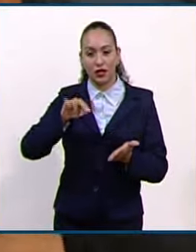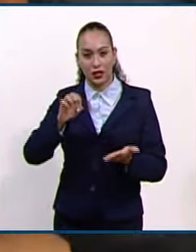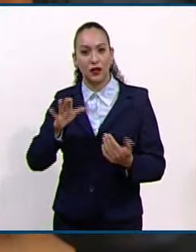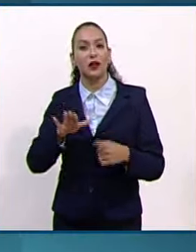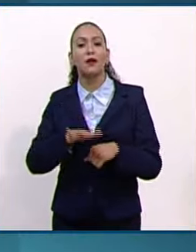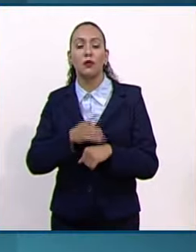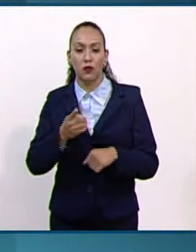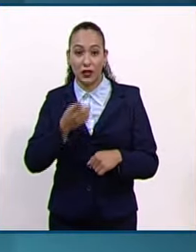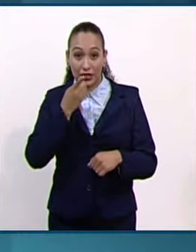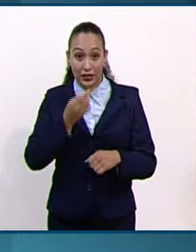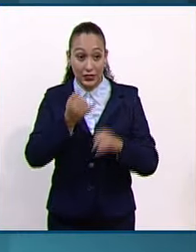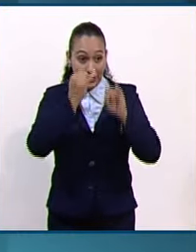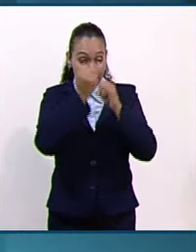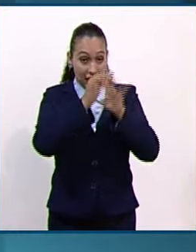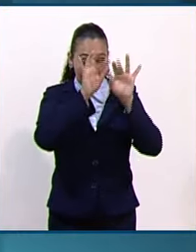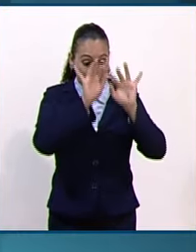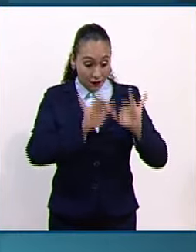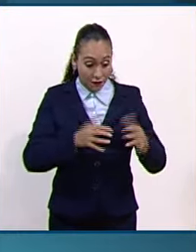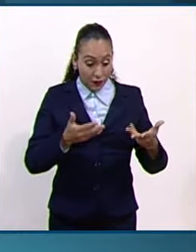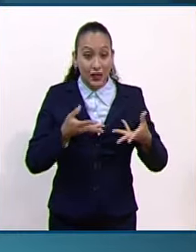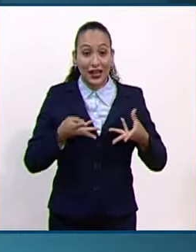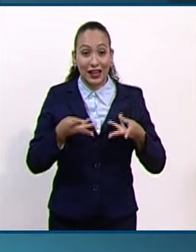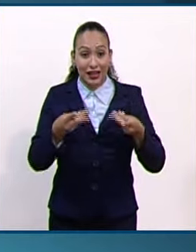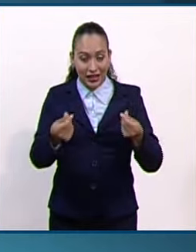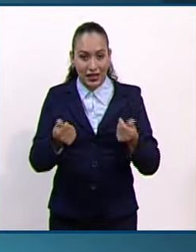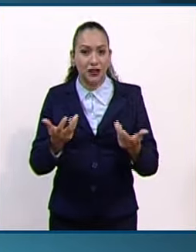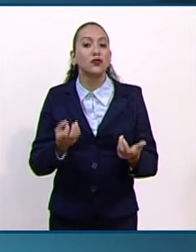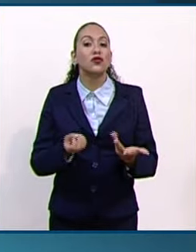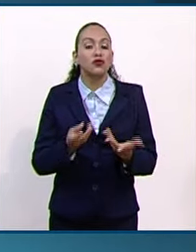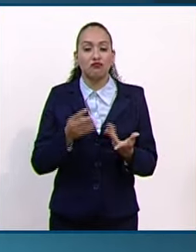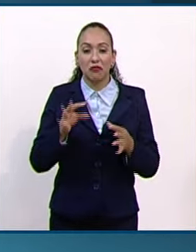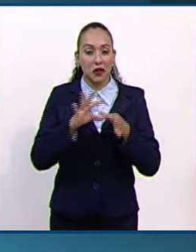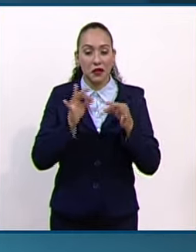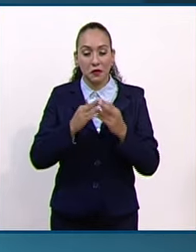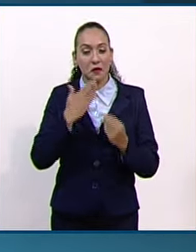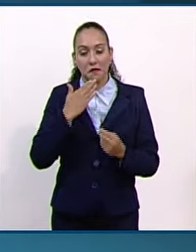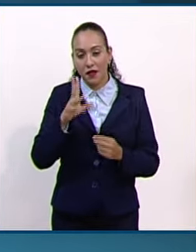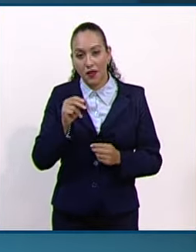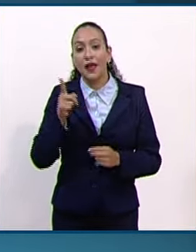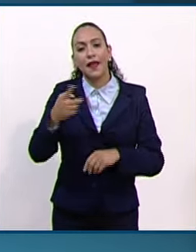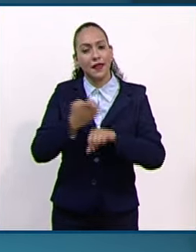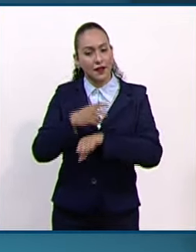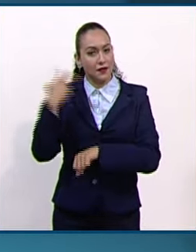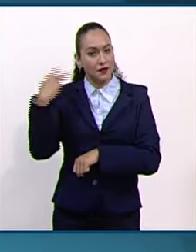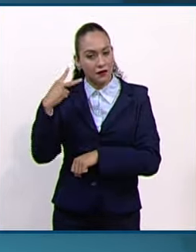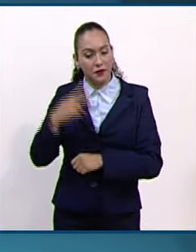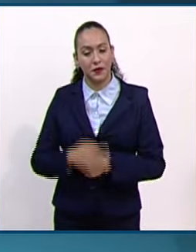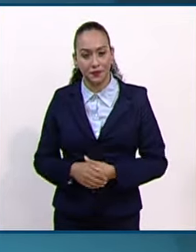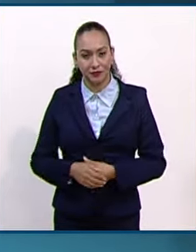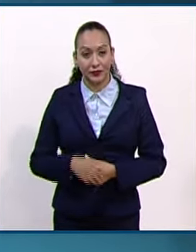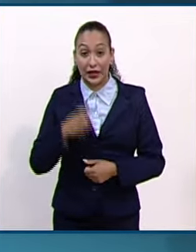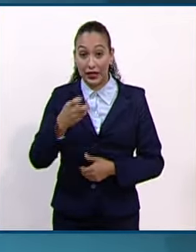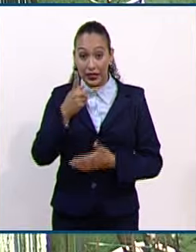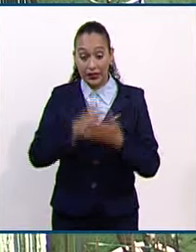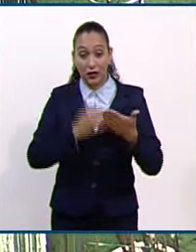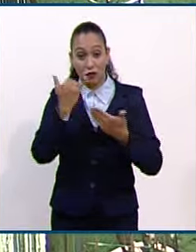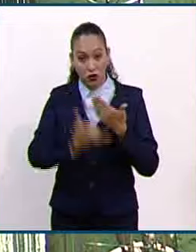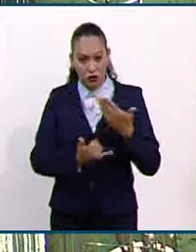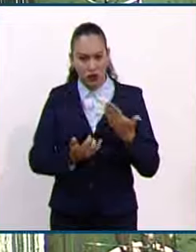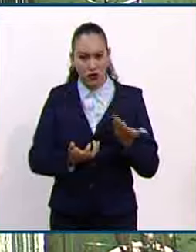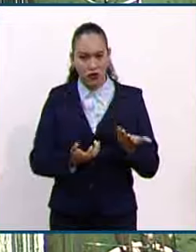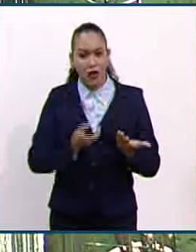en sus informes de ingresos y gastos de las precampañas a diputados y a gobernador en el estado de Veracruz. El proyecto propone confirmar